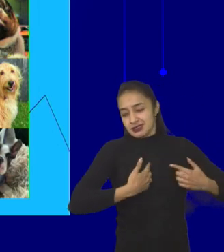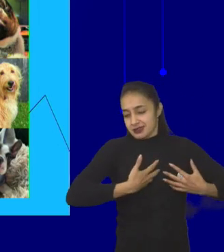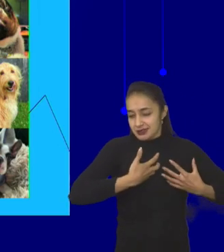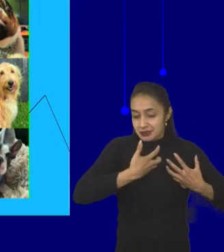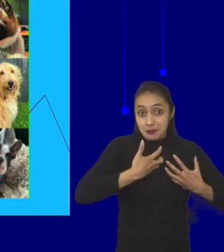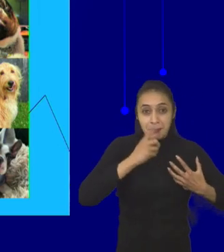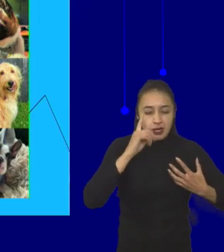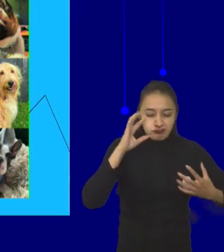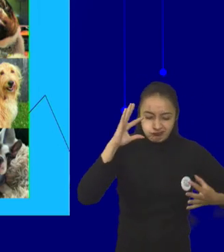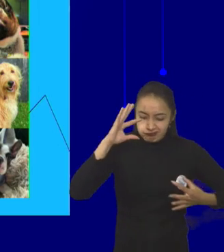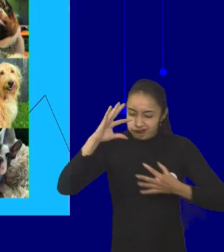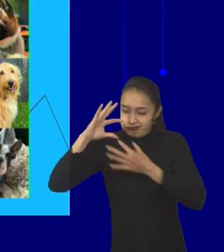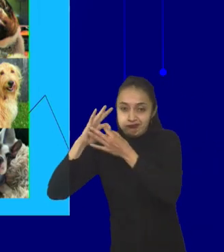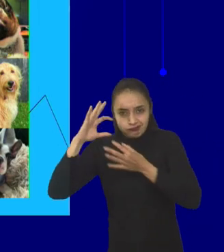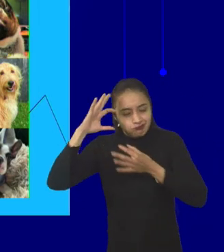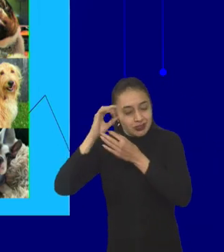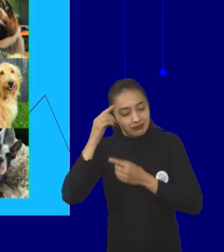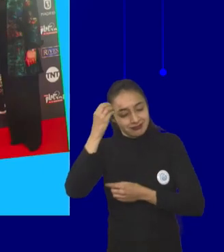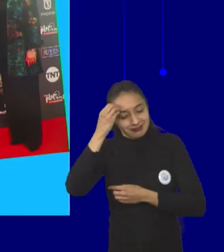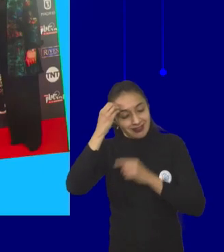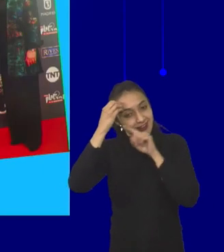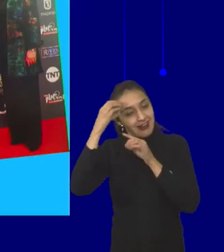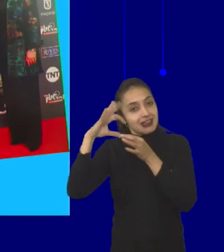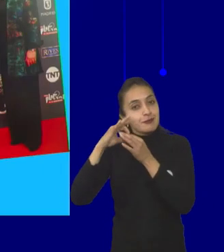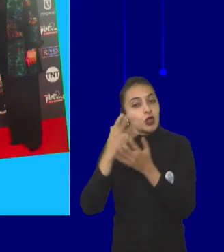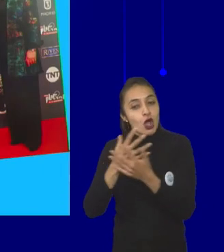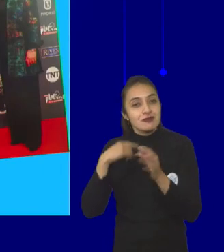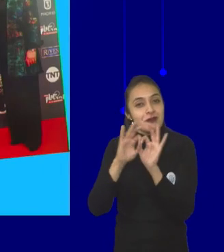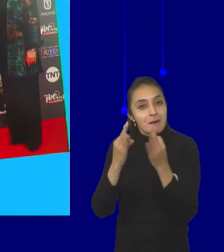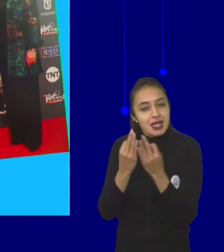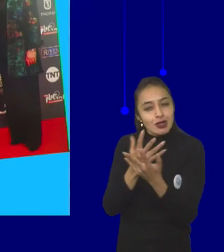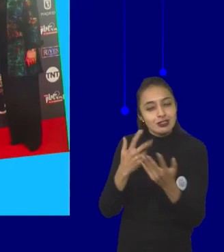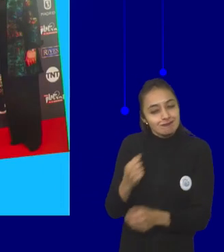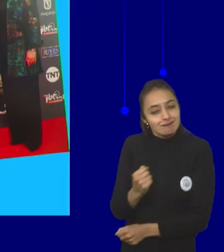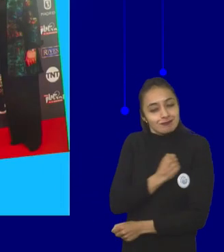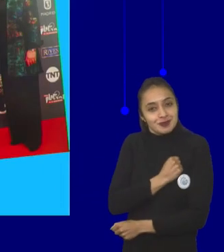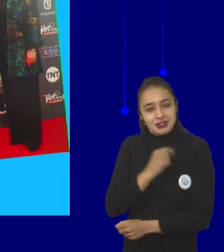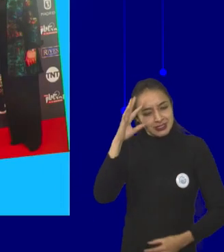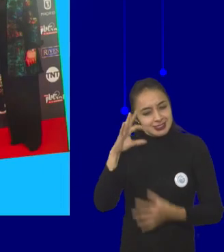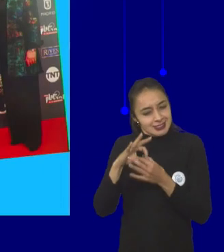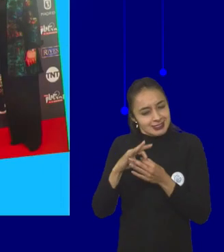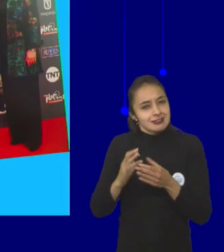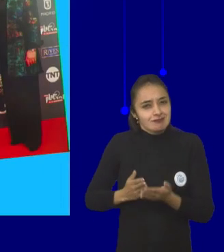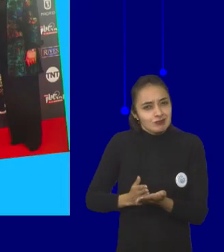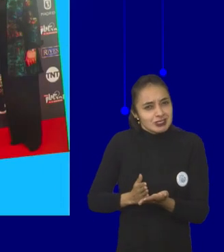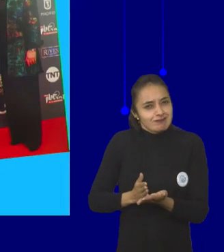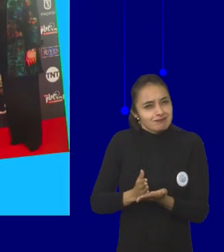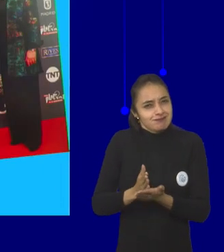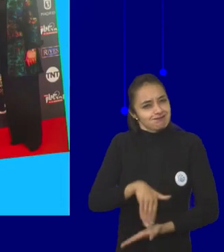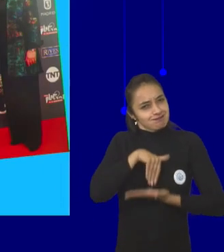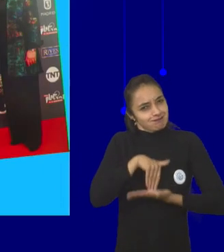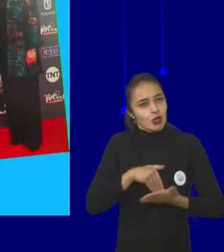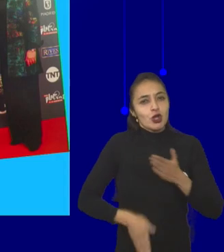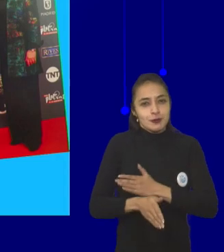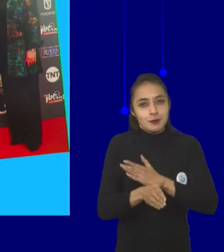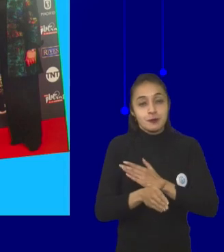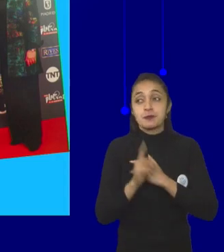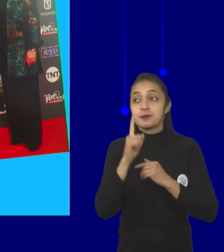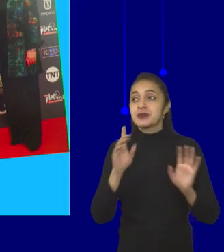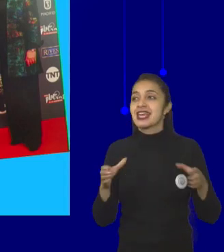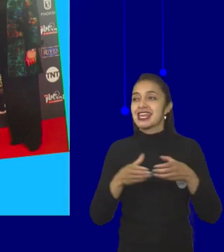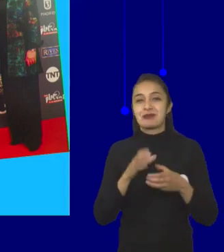crew y nada los va a voltear. Y el equipo de CMO, ¿por qué? Porque es que cada uno de